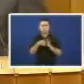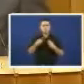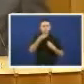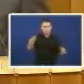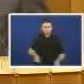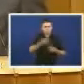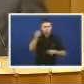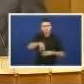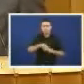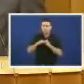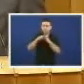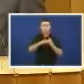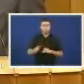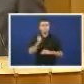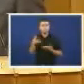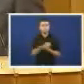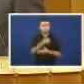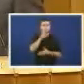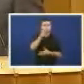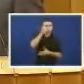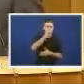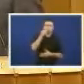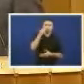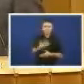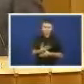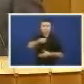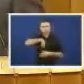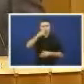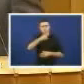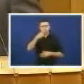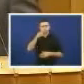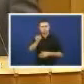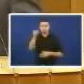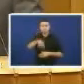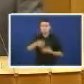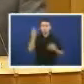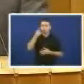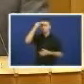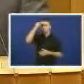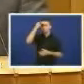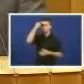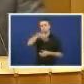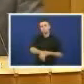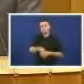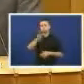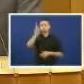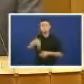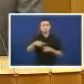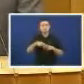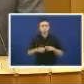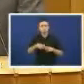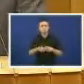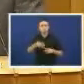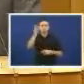oportunidades de todos os galegos e todas as galegas e tamén e convén telo en conta un activo instrumento